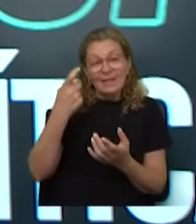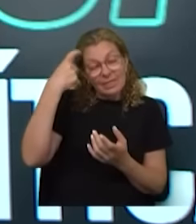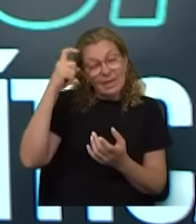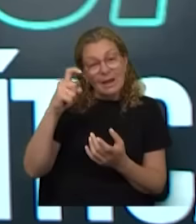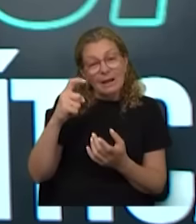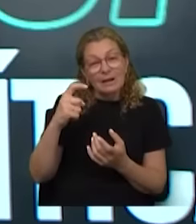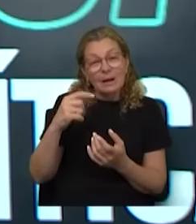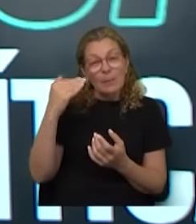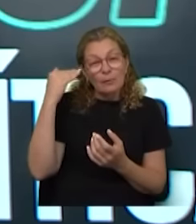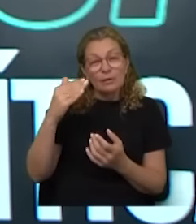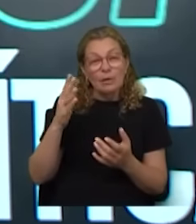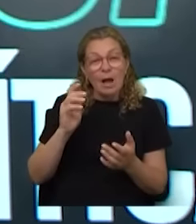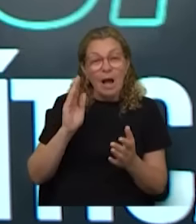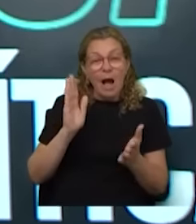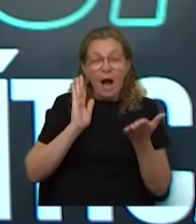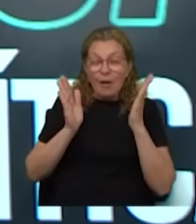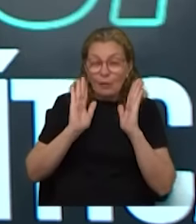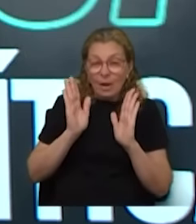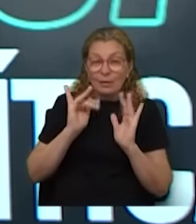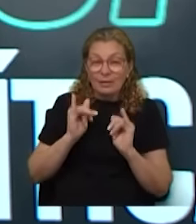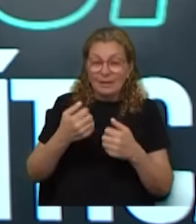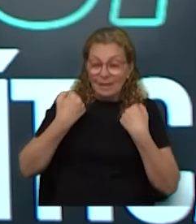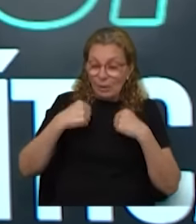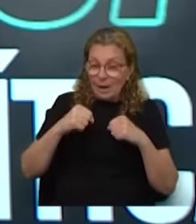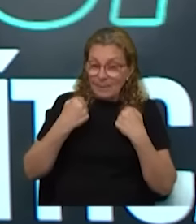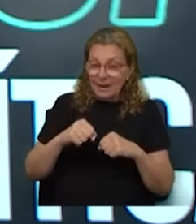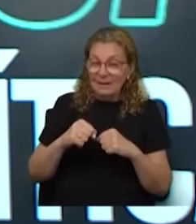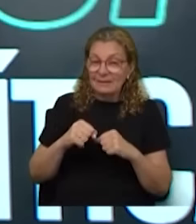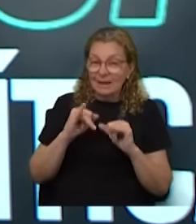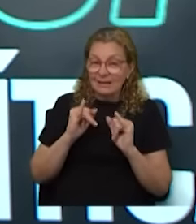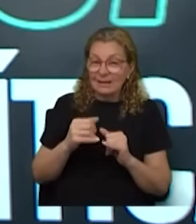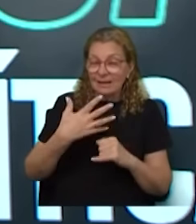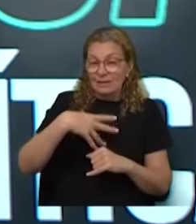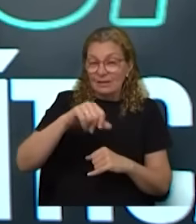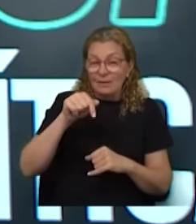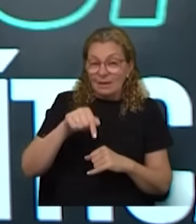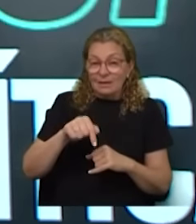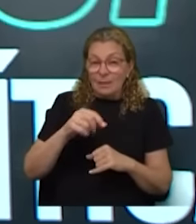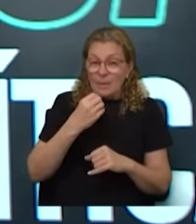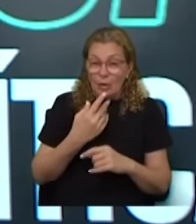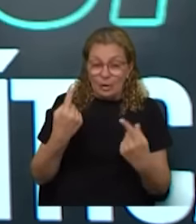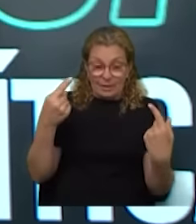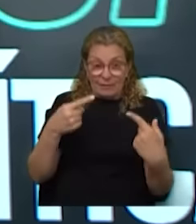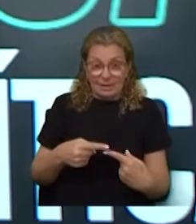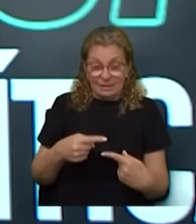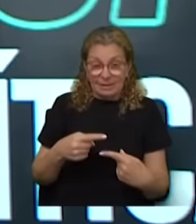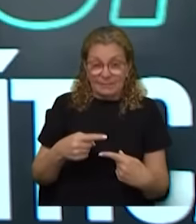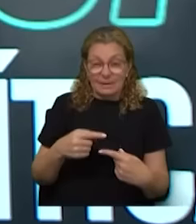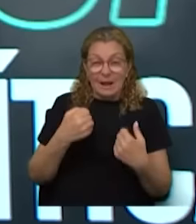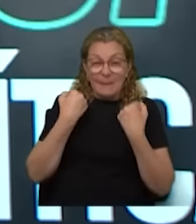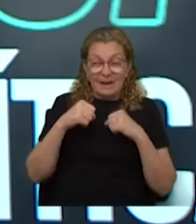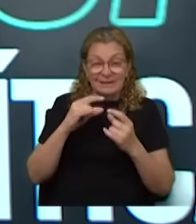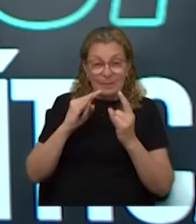la profesión de abogado da una práctica litigante que lleva a que sean mejores debatidos la práctica